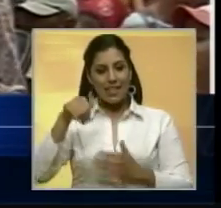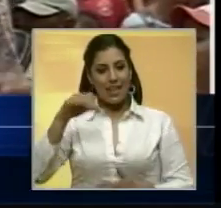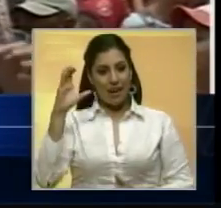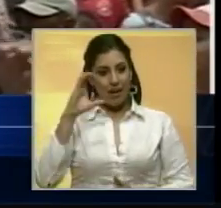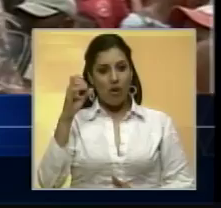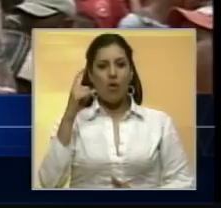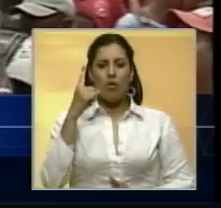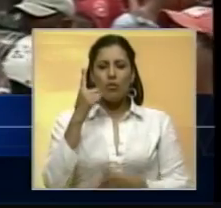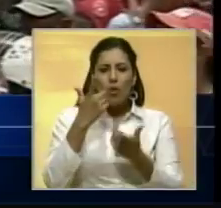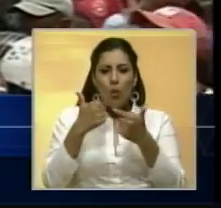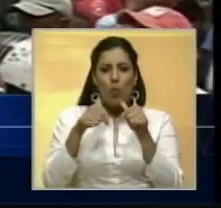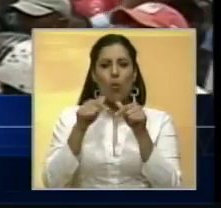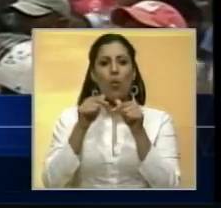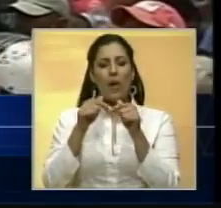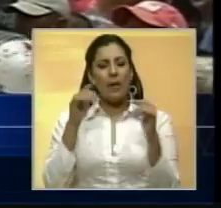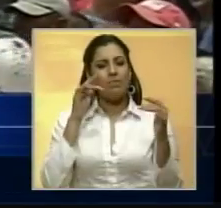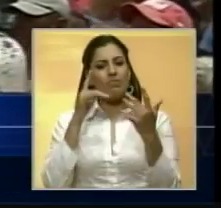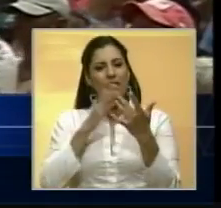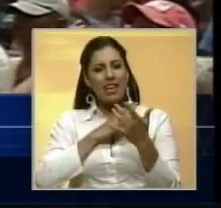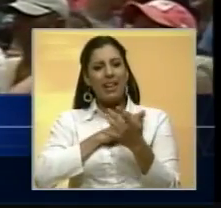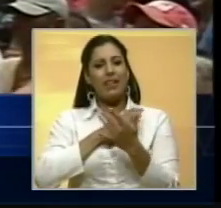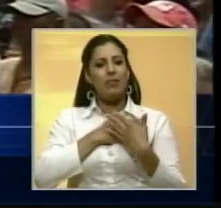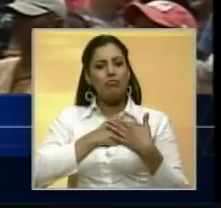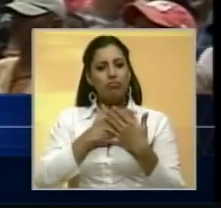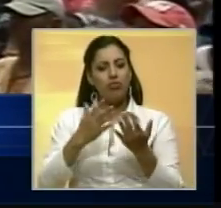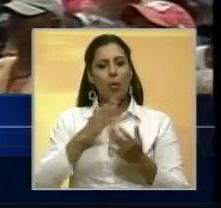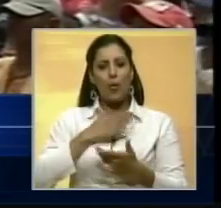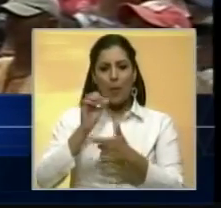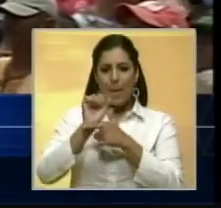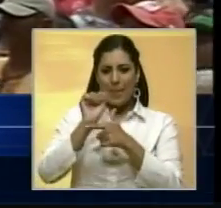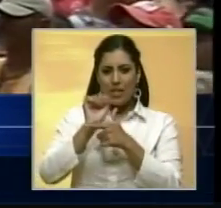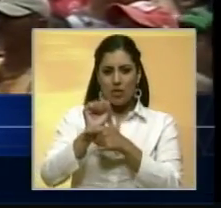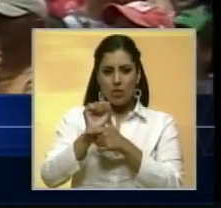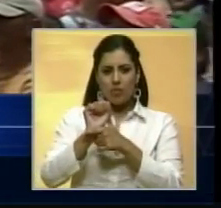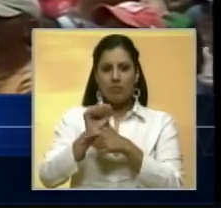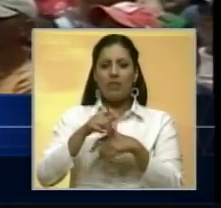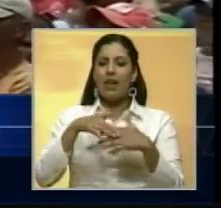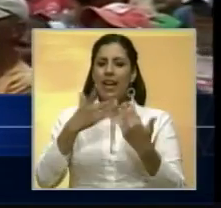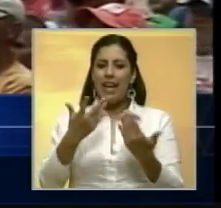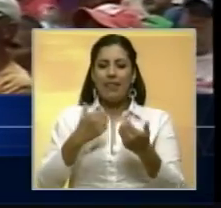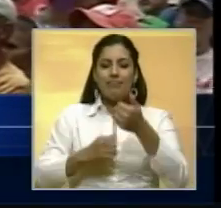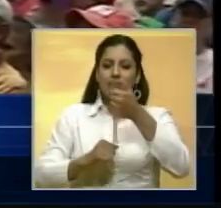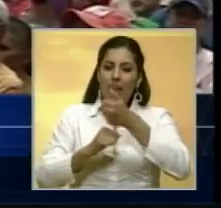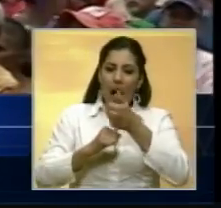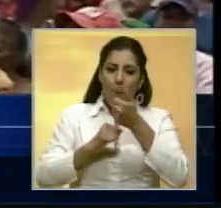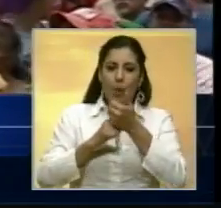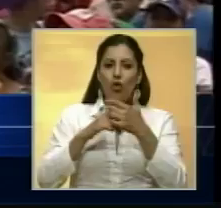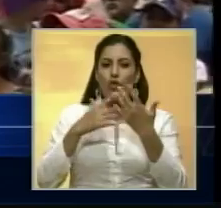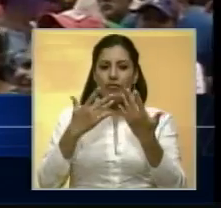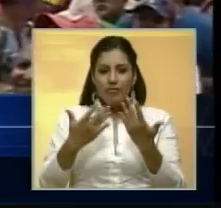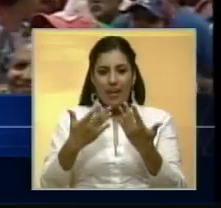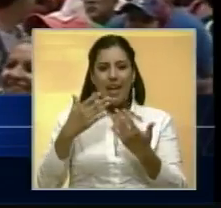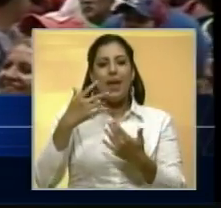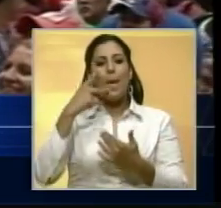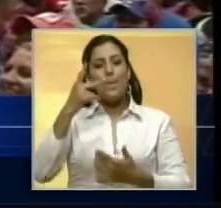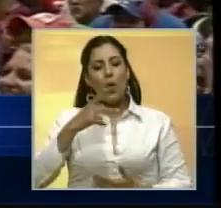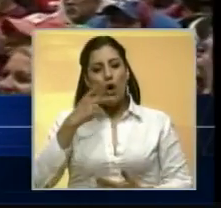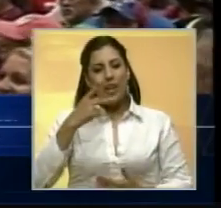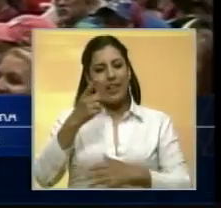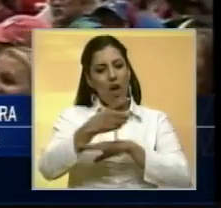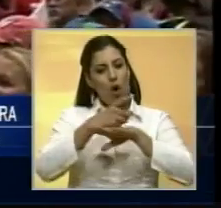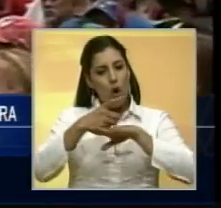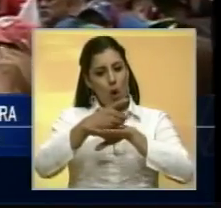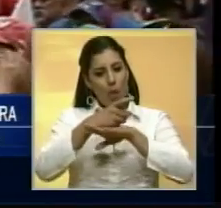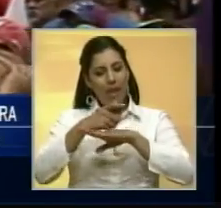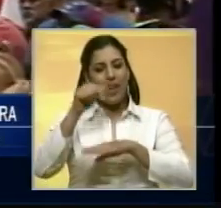Caracas, uno de los nuevos puntos de concentración que ha dispuesto el Partido Socialista Unido de Venezuela en apoyo a lo que son las políticas gubernamentales